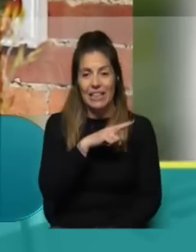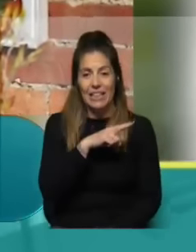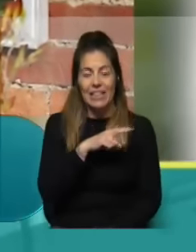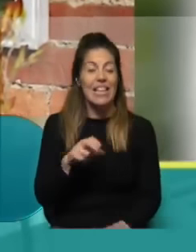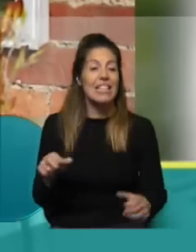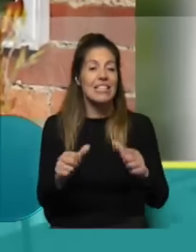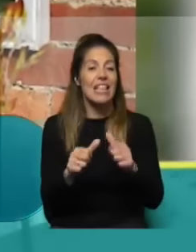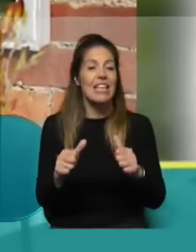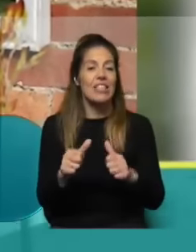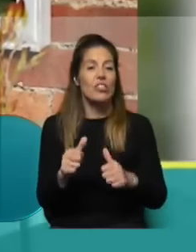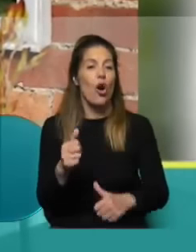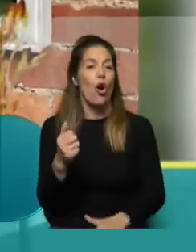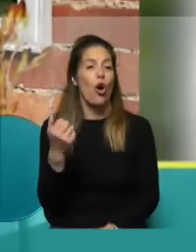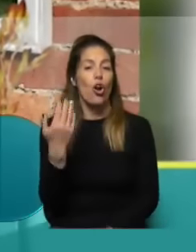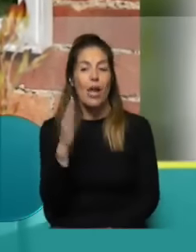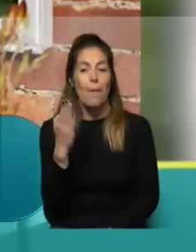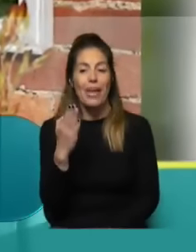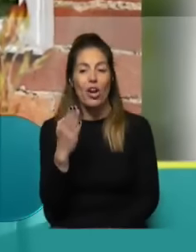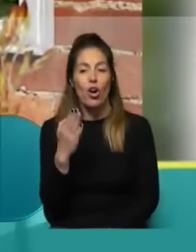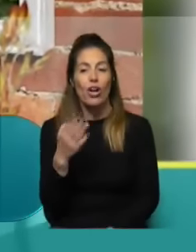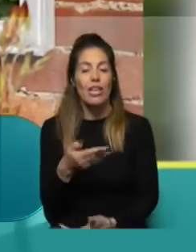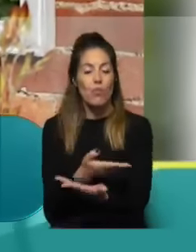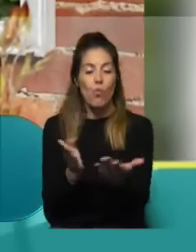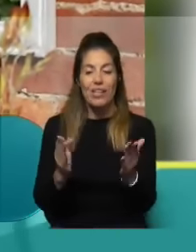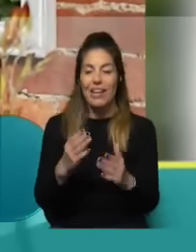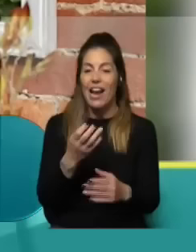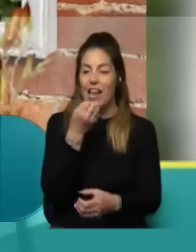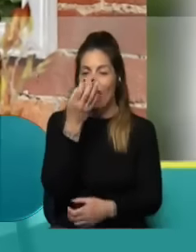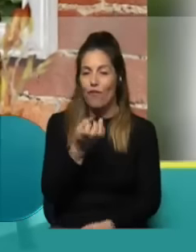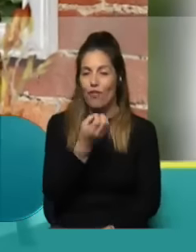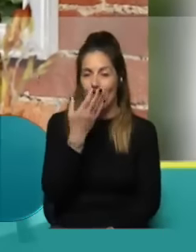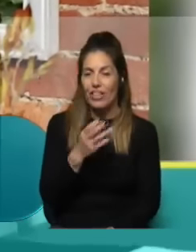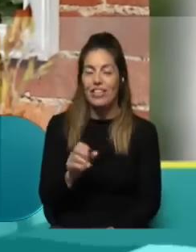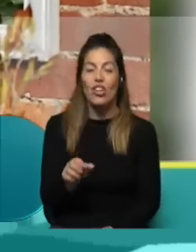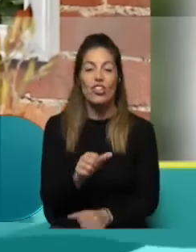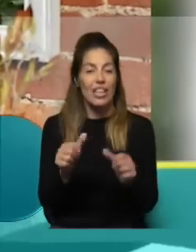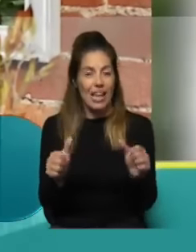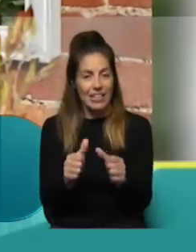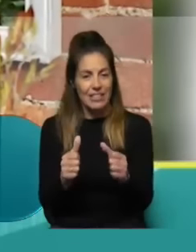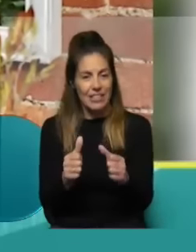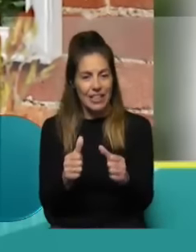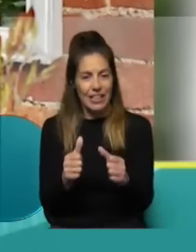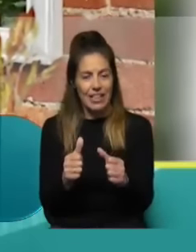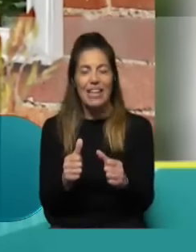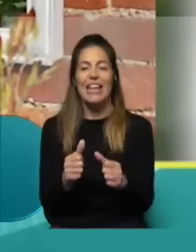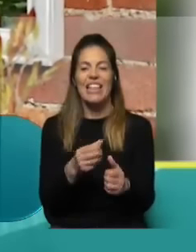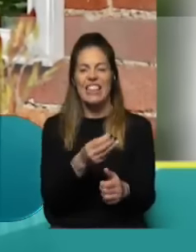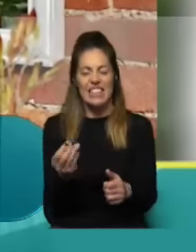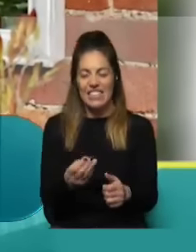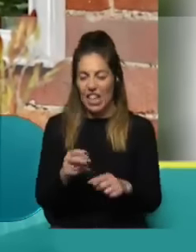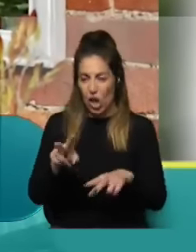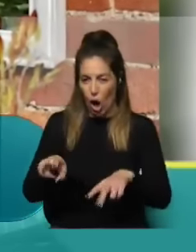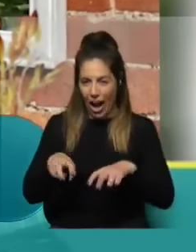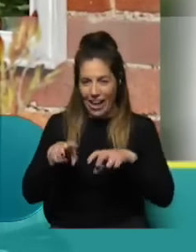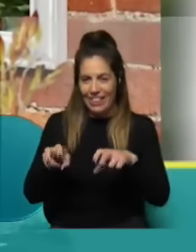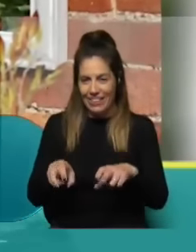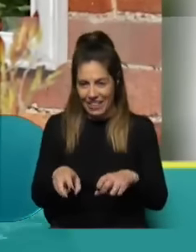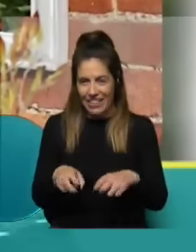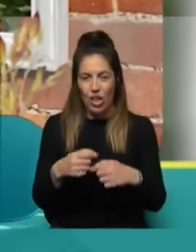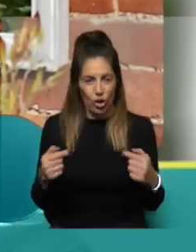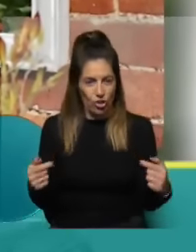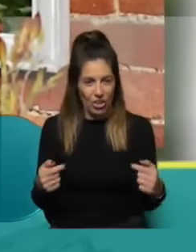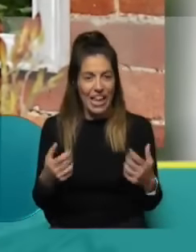espejo, refleja las plantas. Se hace mucho en diseño de jardín, en jardinería, todo